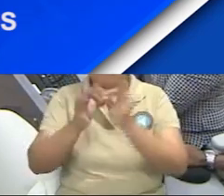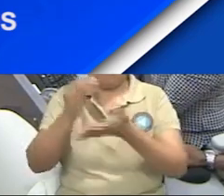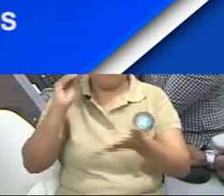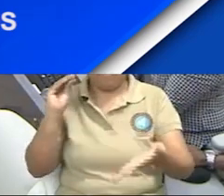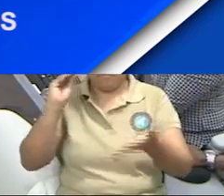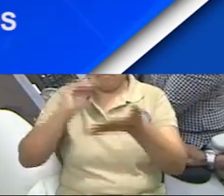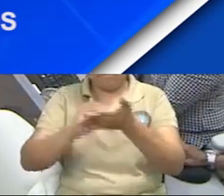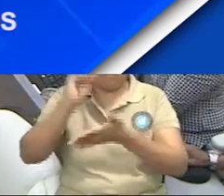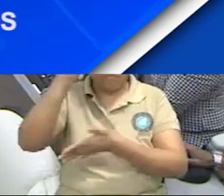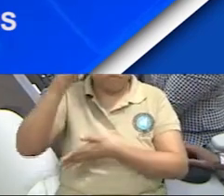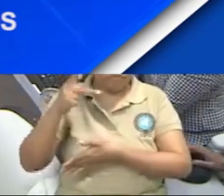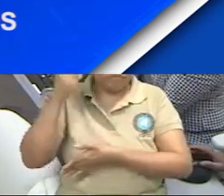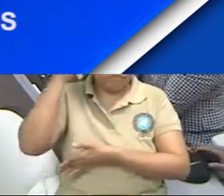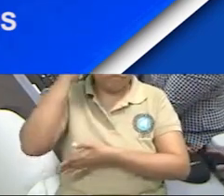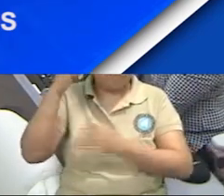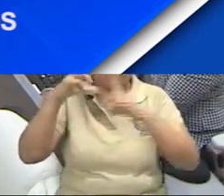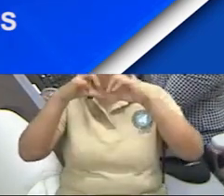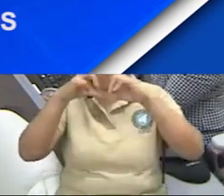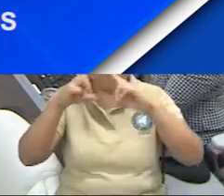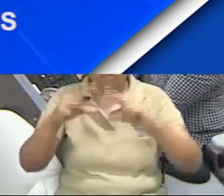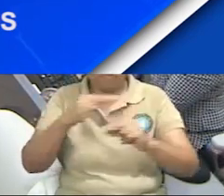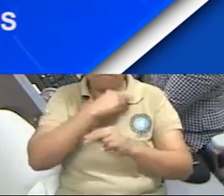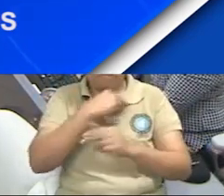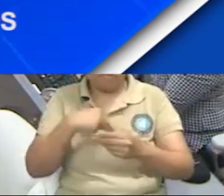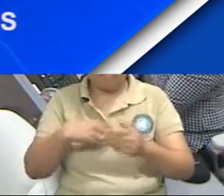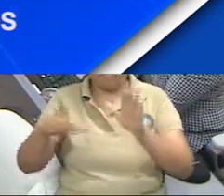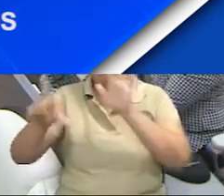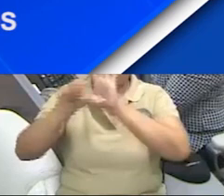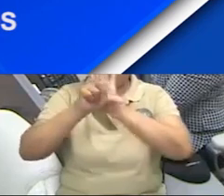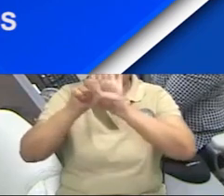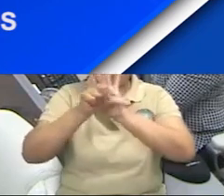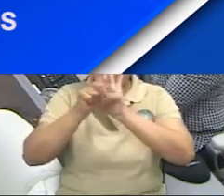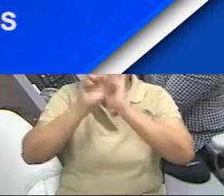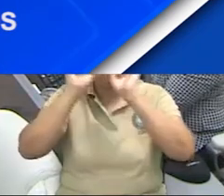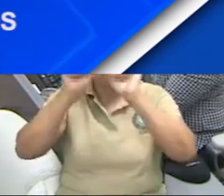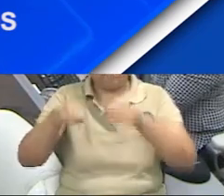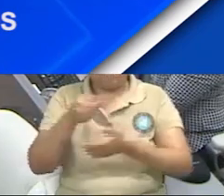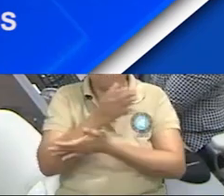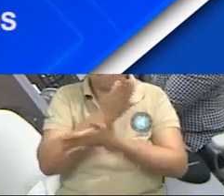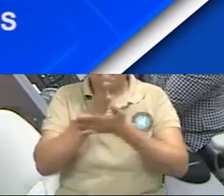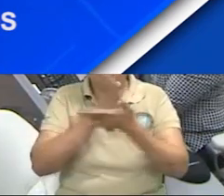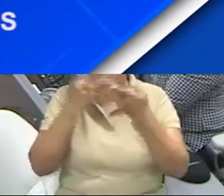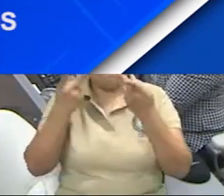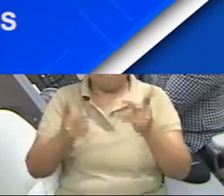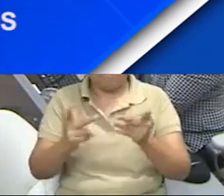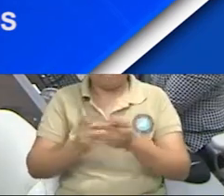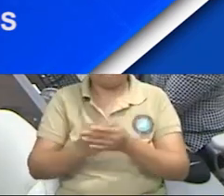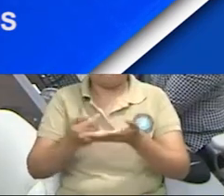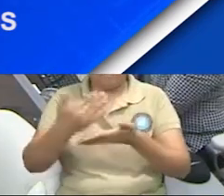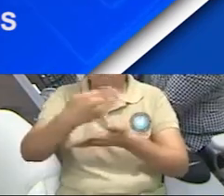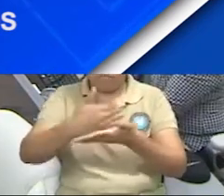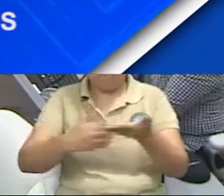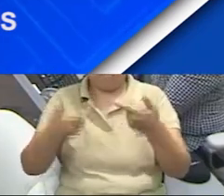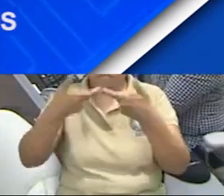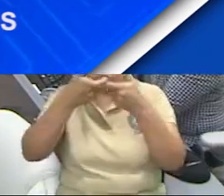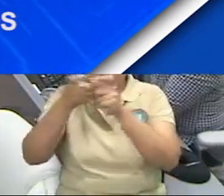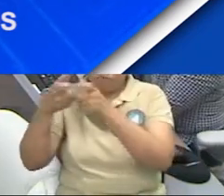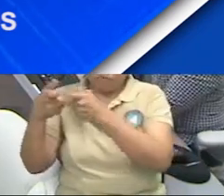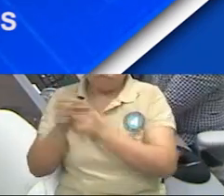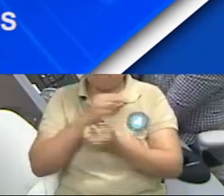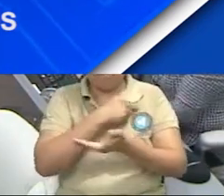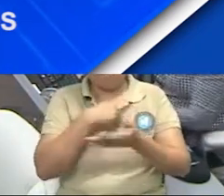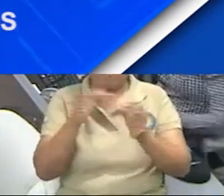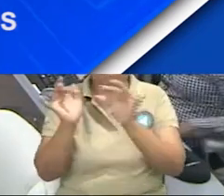comisión especial constitucional presidida por la diputada María Auxiliadora Martínez se encargará de recibir las propuestas